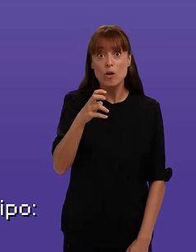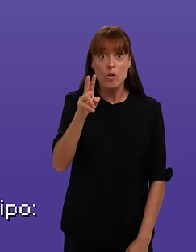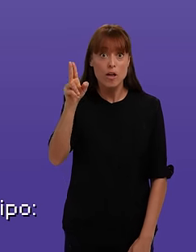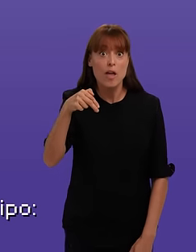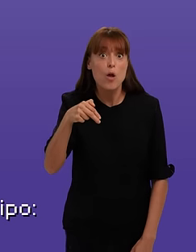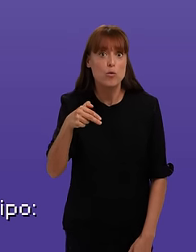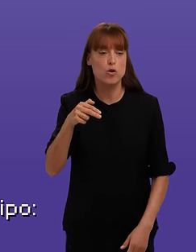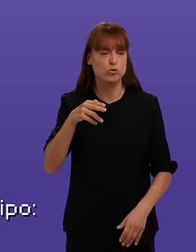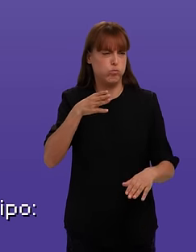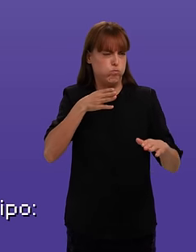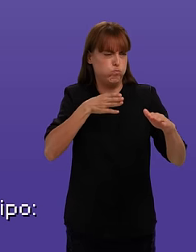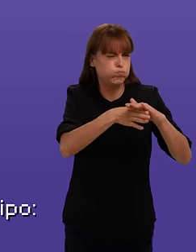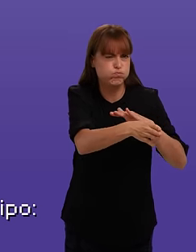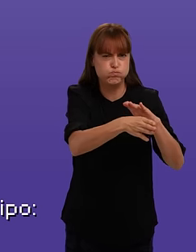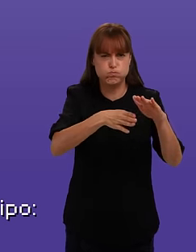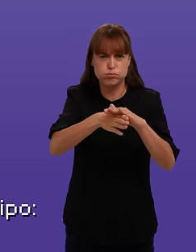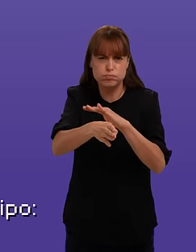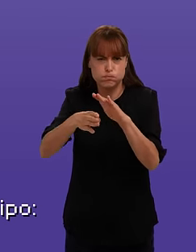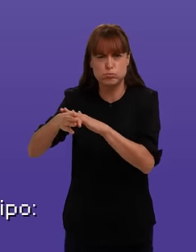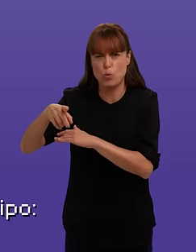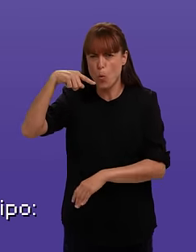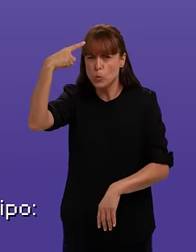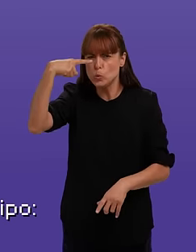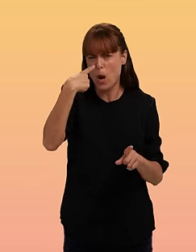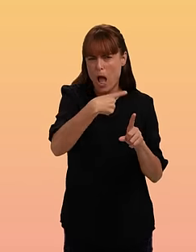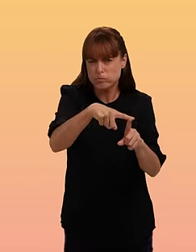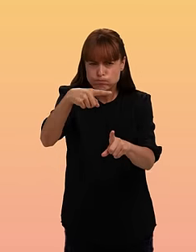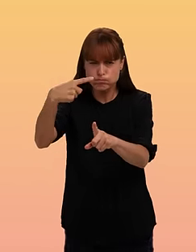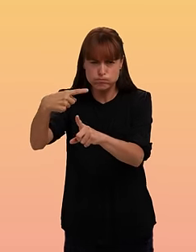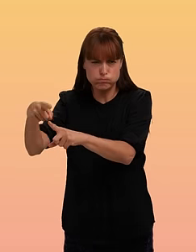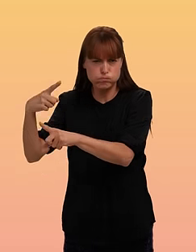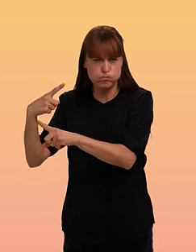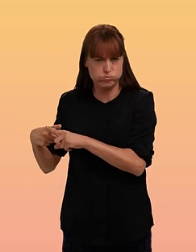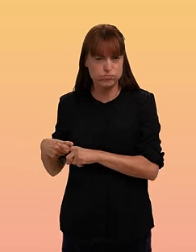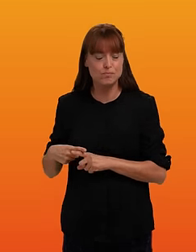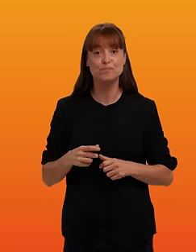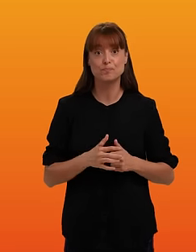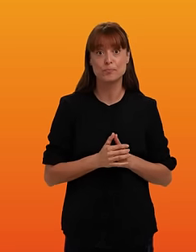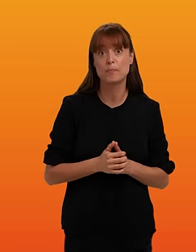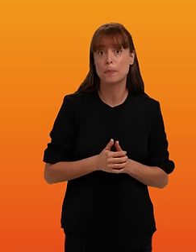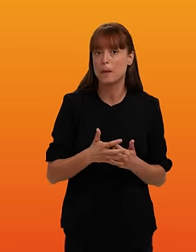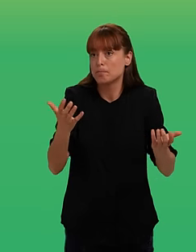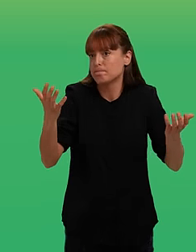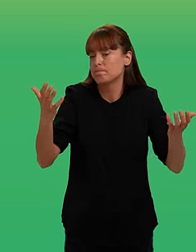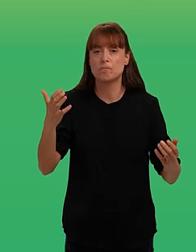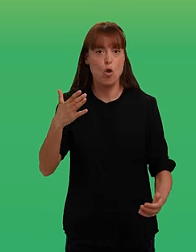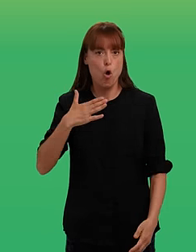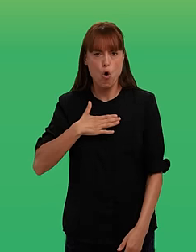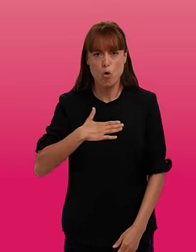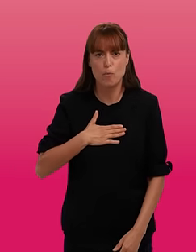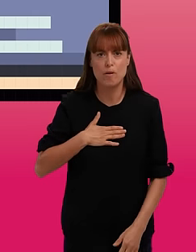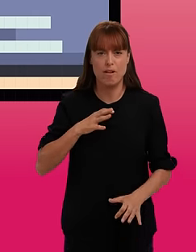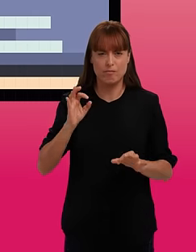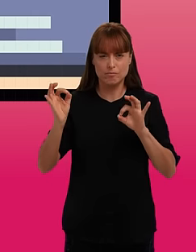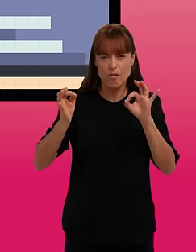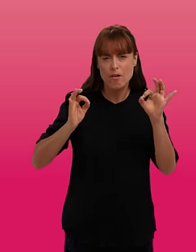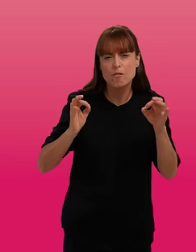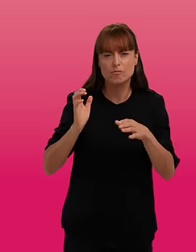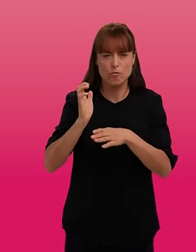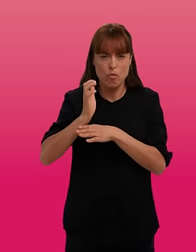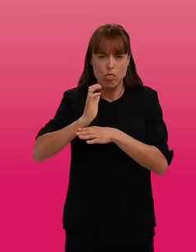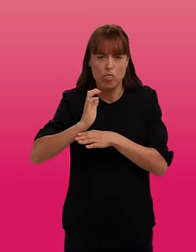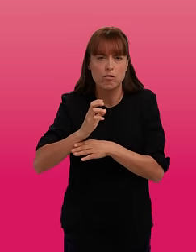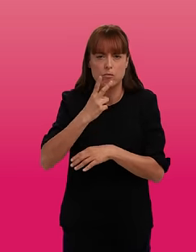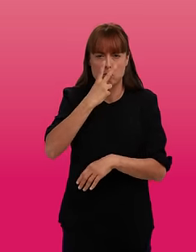vivir y compartir experiencias culturales de todo tipo. Ópera, teatro, cine, museos, libros,